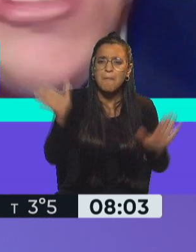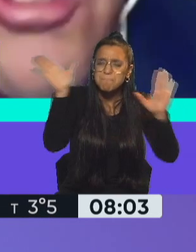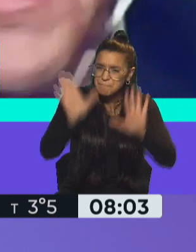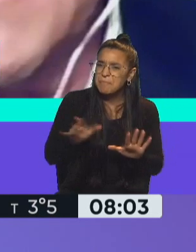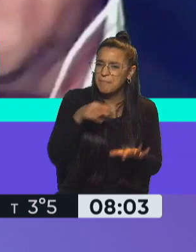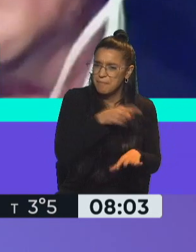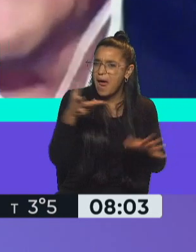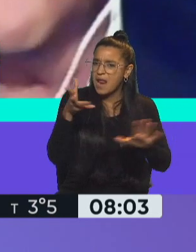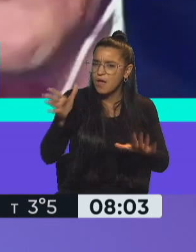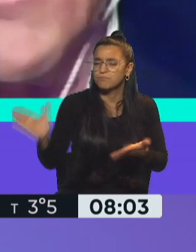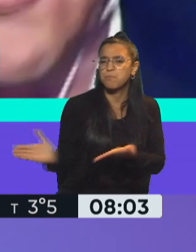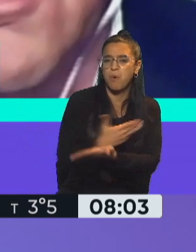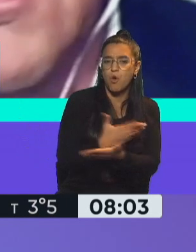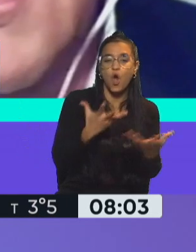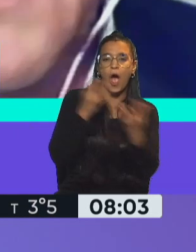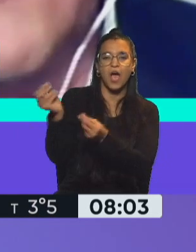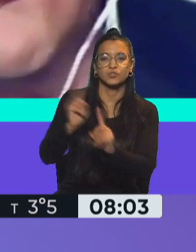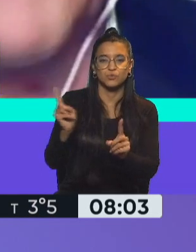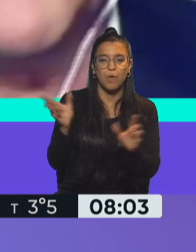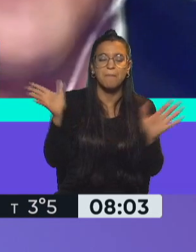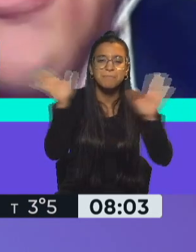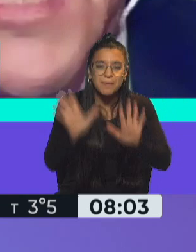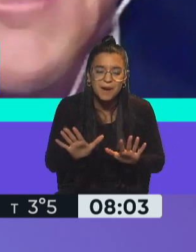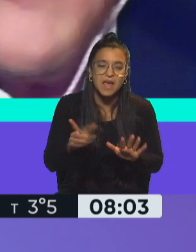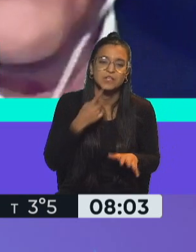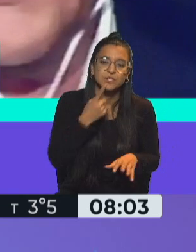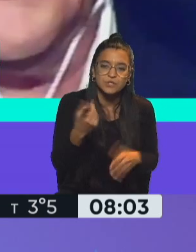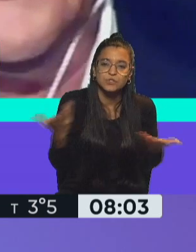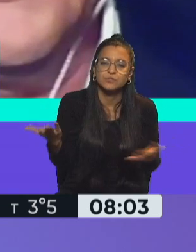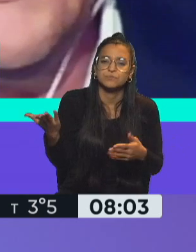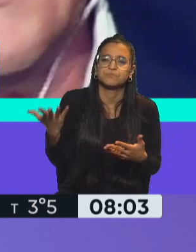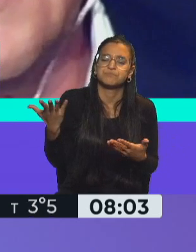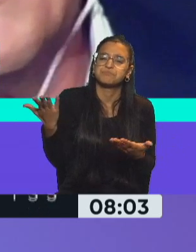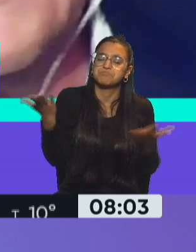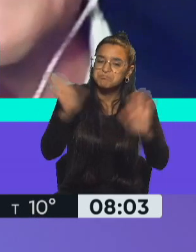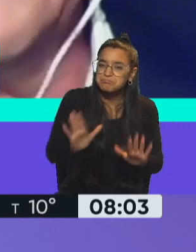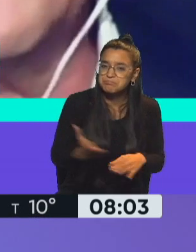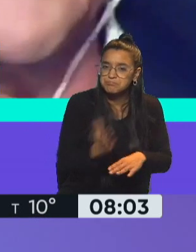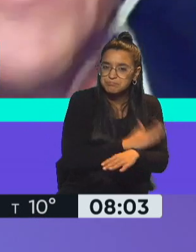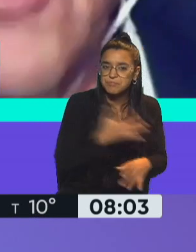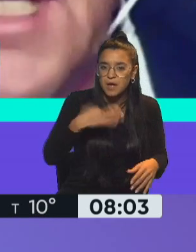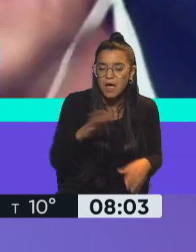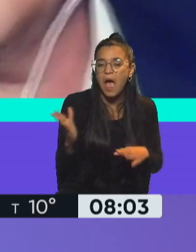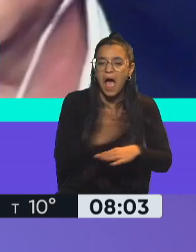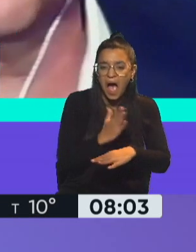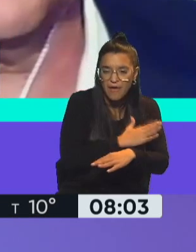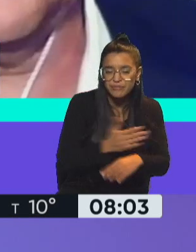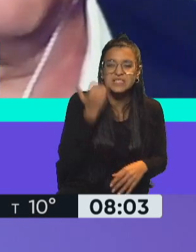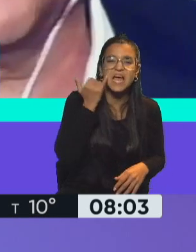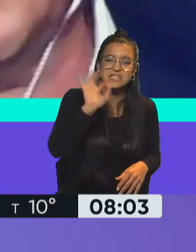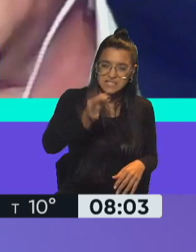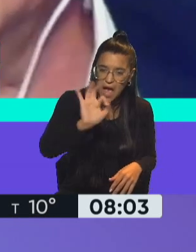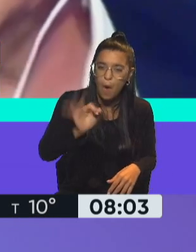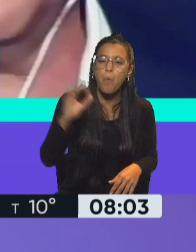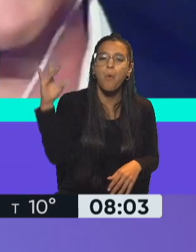preparación del golpe, ya no en la colaboración del golpe posteriormente, sino que ya de antemano estaba sabiendo que